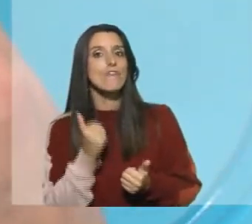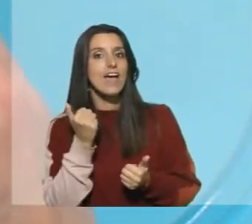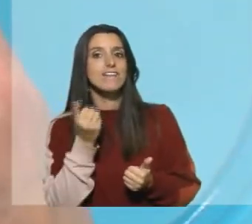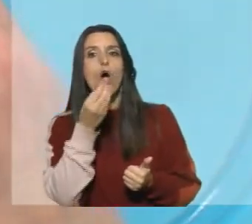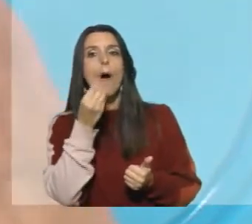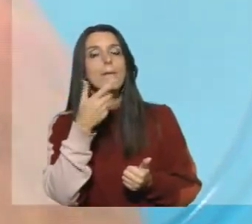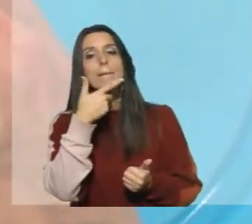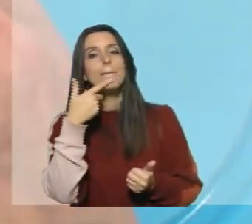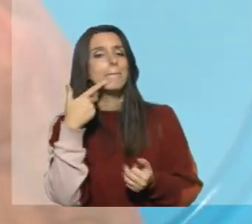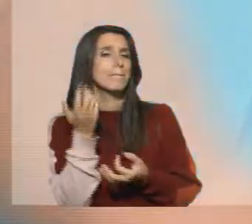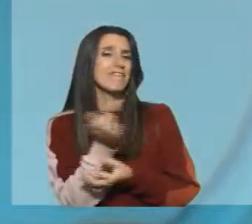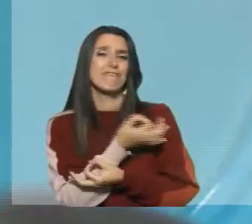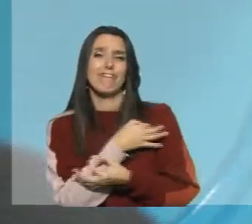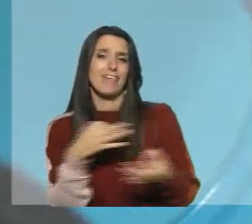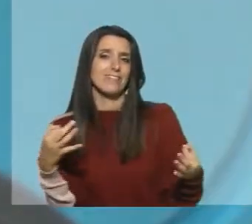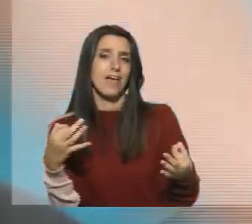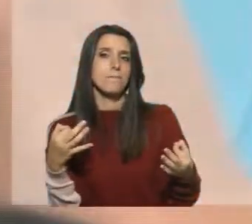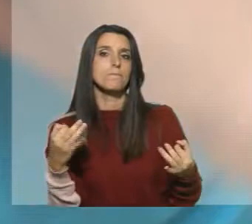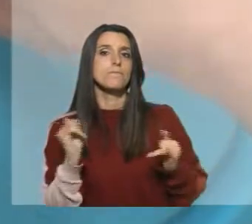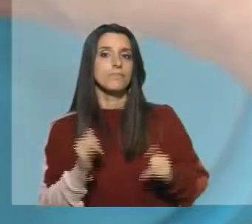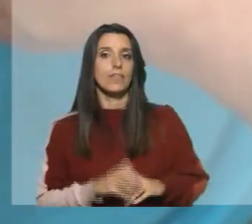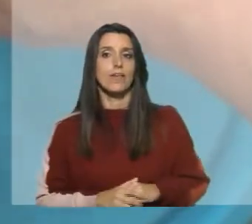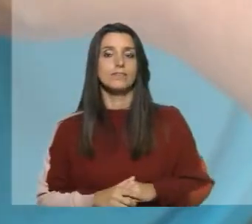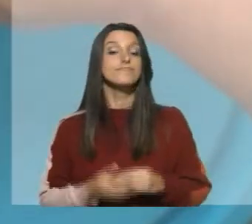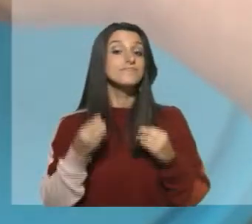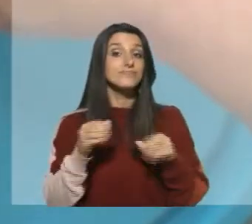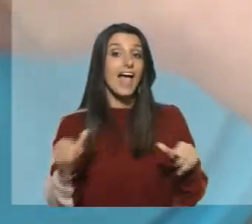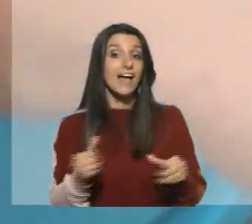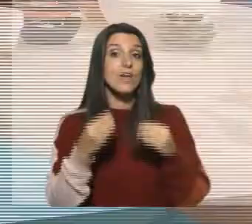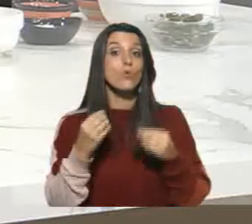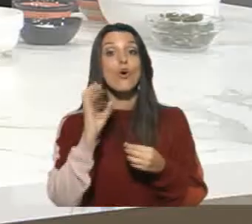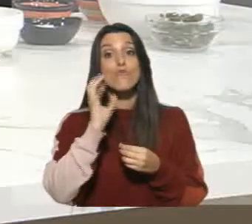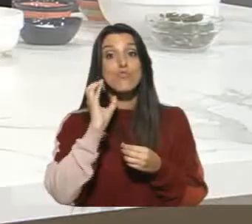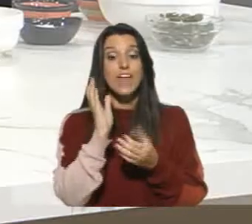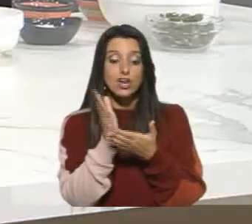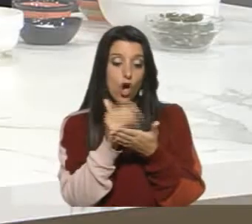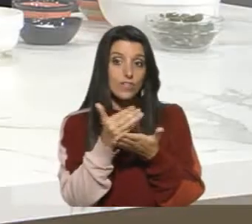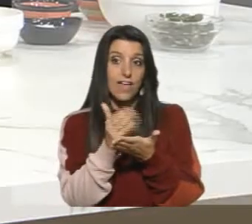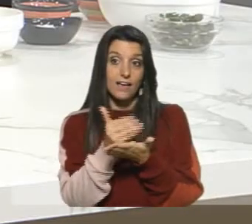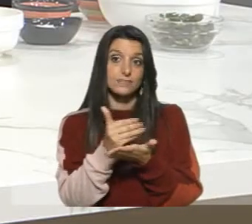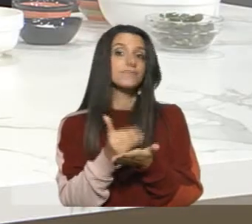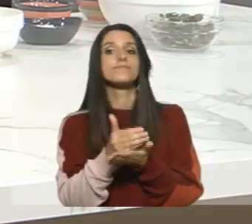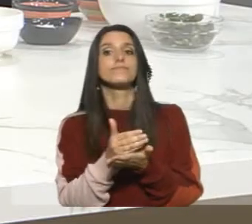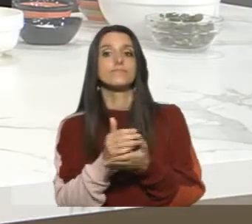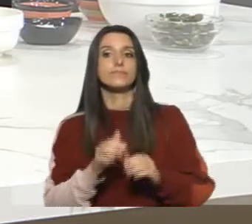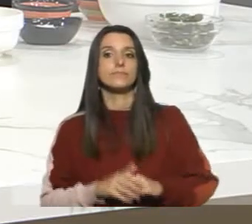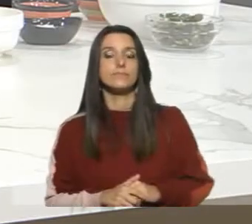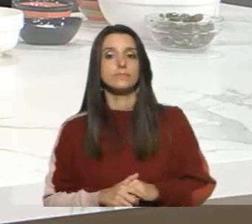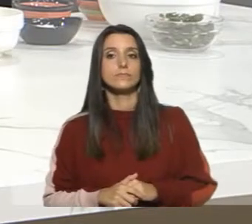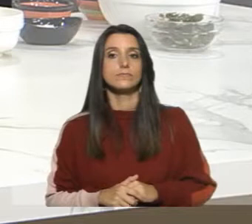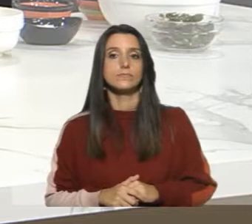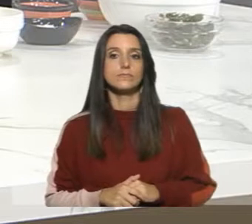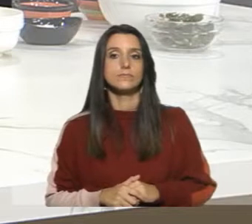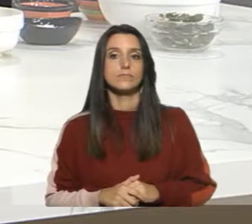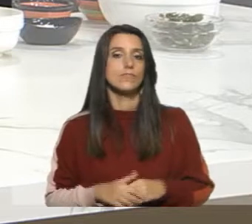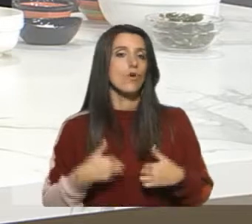una mermelada que te va a quedar perfecta. Delicious. ¿Qué vamos a hacer? La fruta la vas a cortar pequeñita. ¿Ah? La vamos a cortar